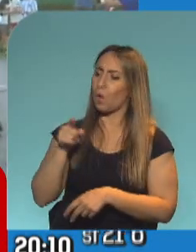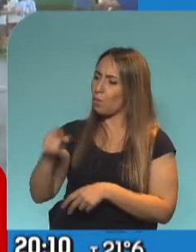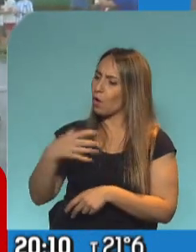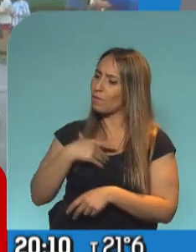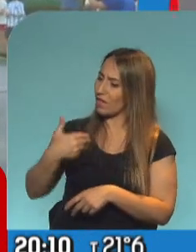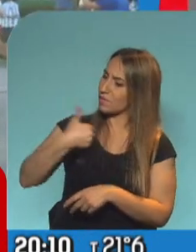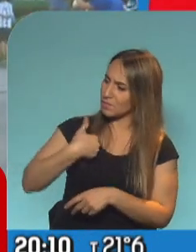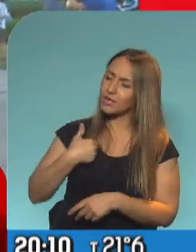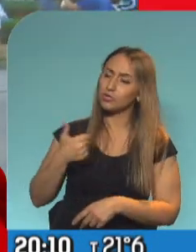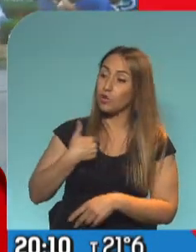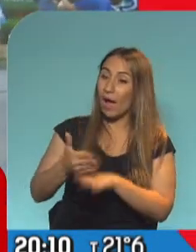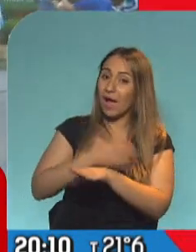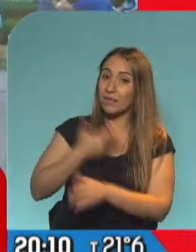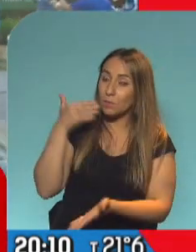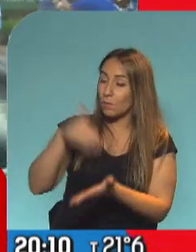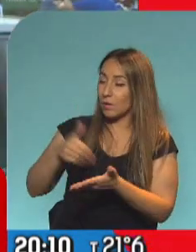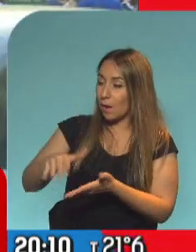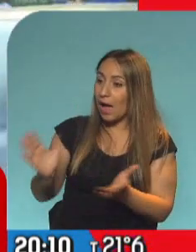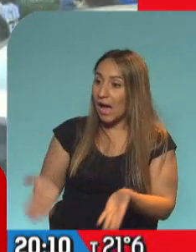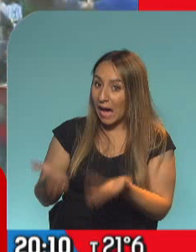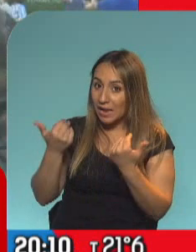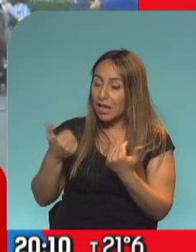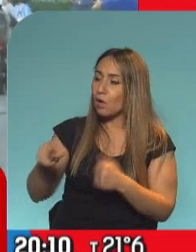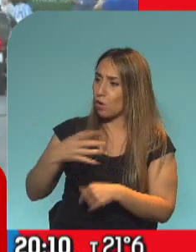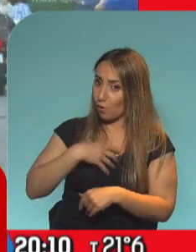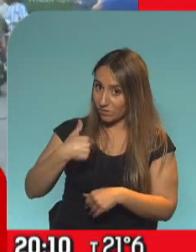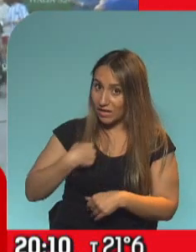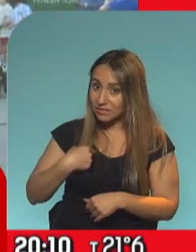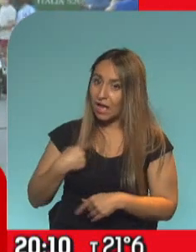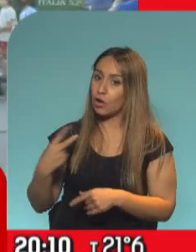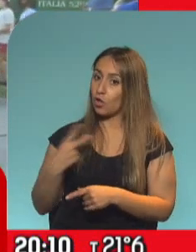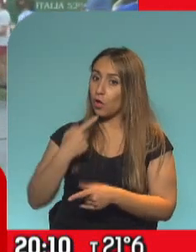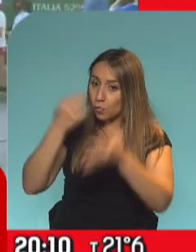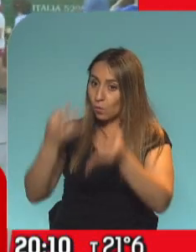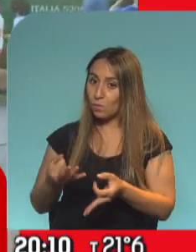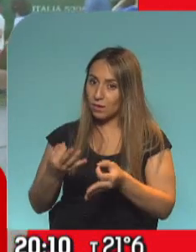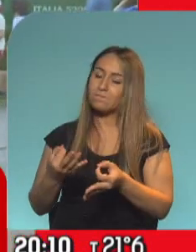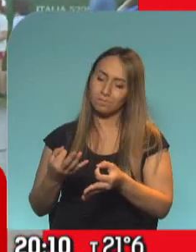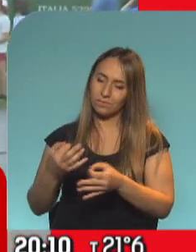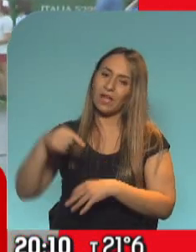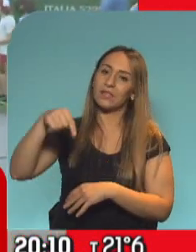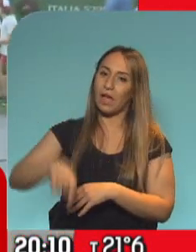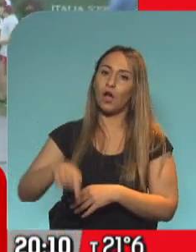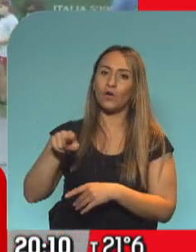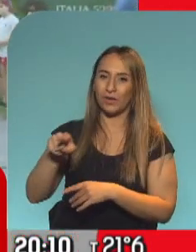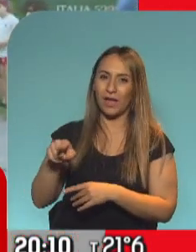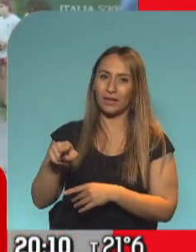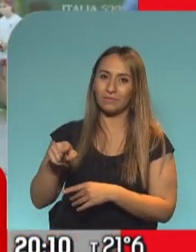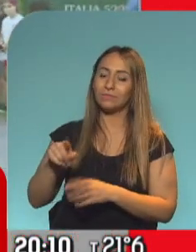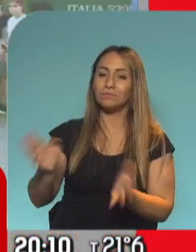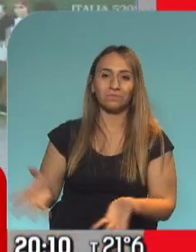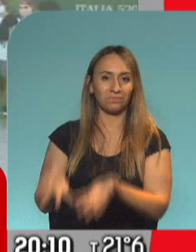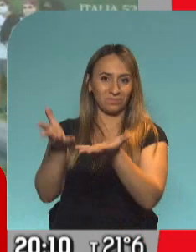yo te prometí que iba a ser que te iba a dar el alta rápido vos confiaste los dos cumplimos y hoy te estás esté yendo